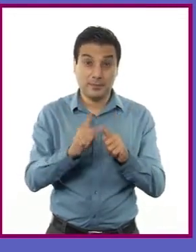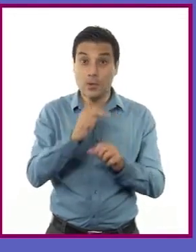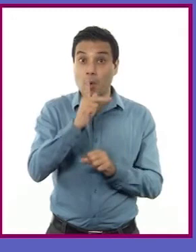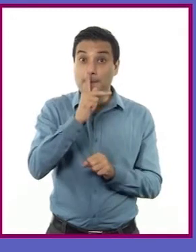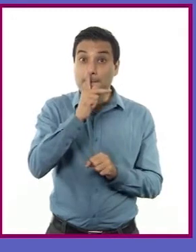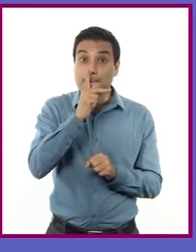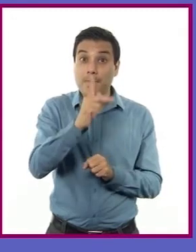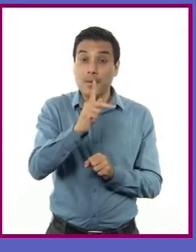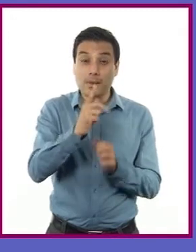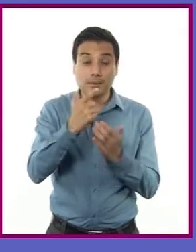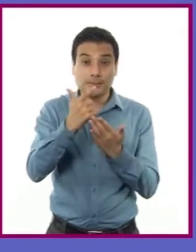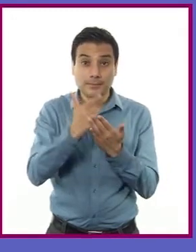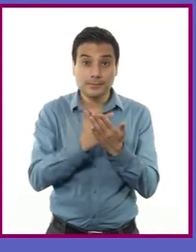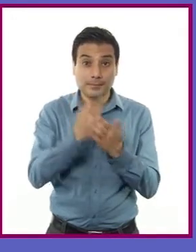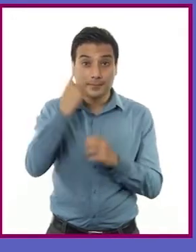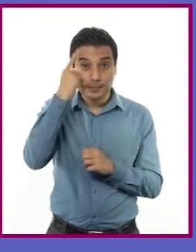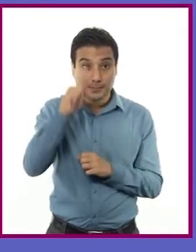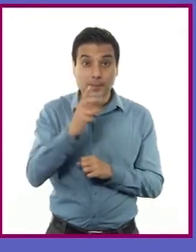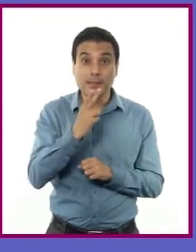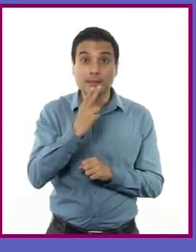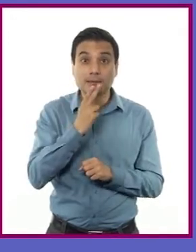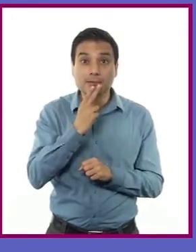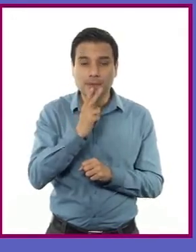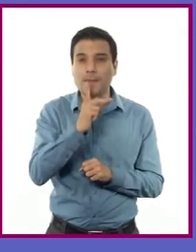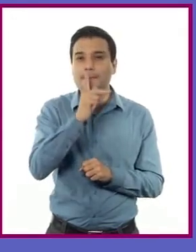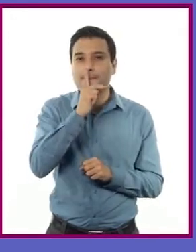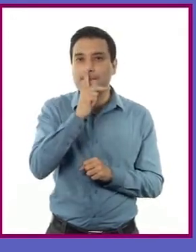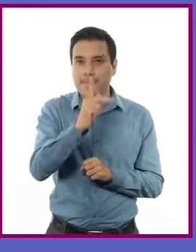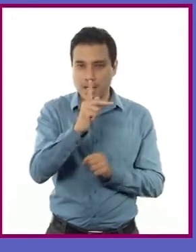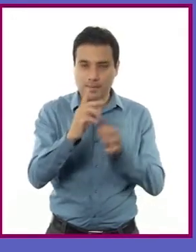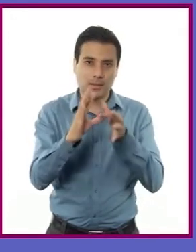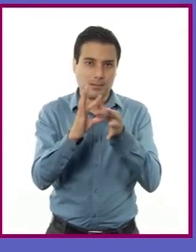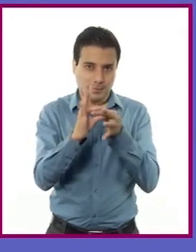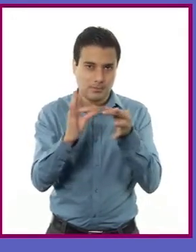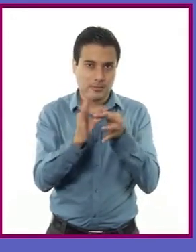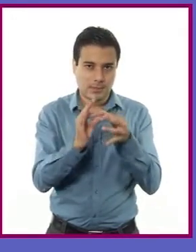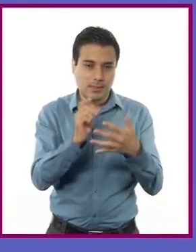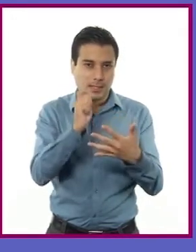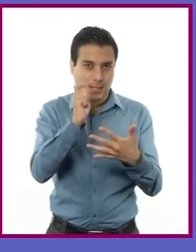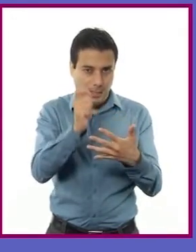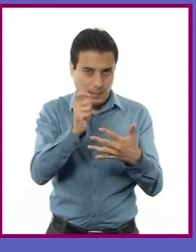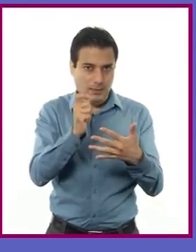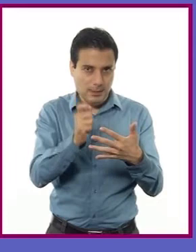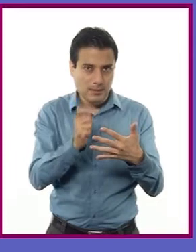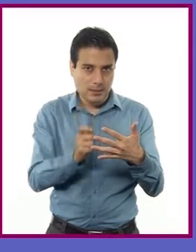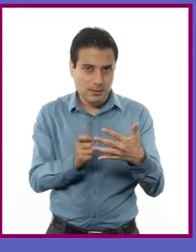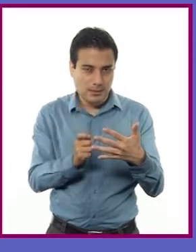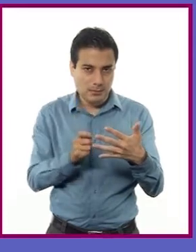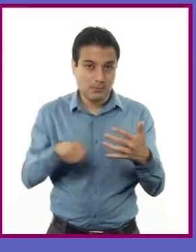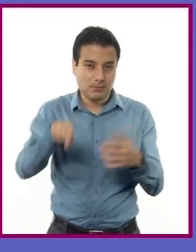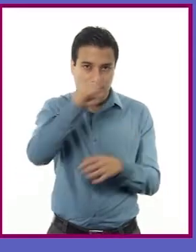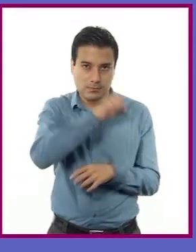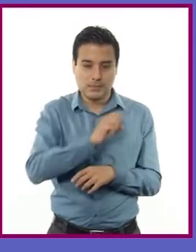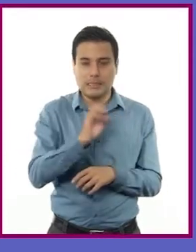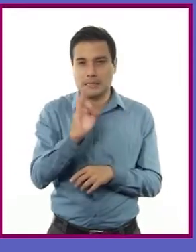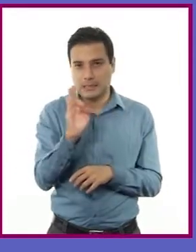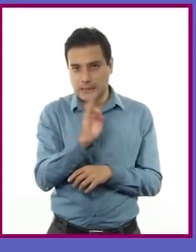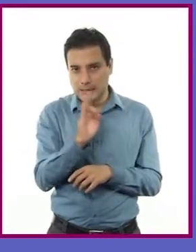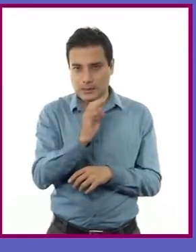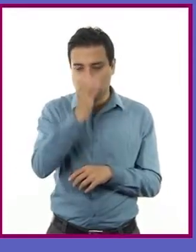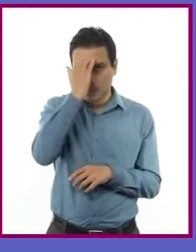aclarar el significado sobre algunas palabras o expresiones que pueden ser desconocidos para el